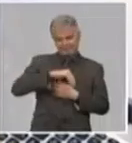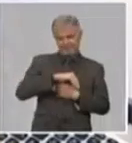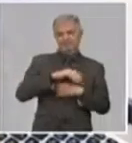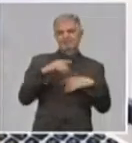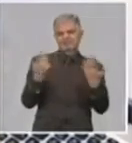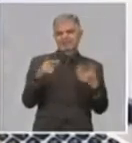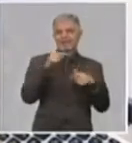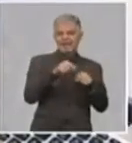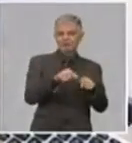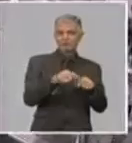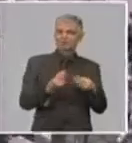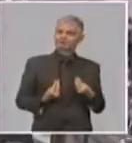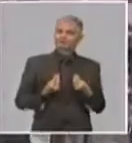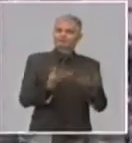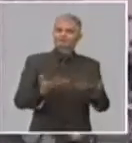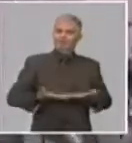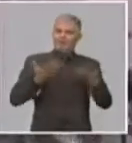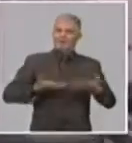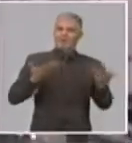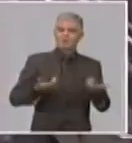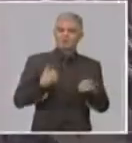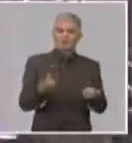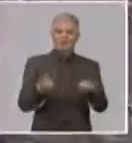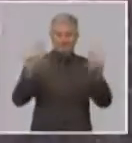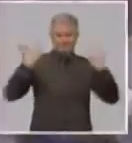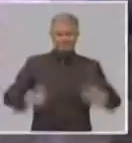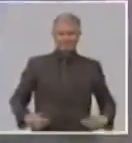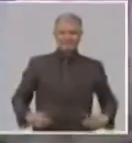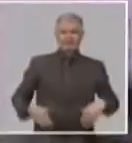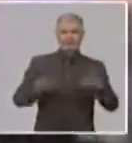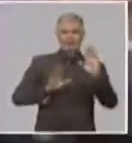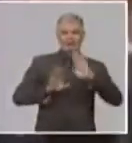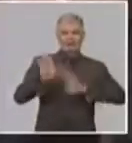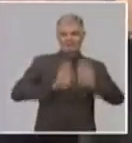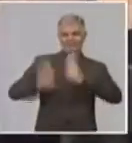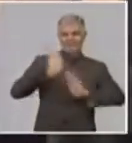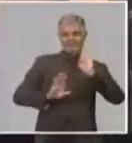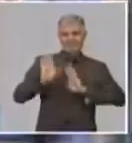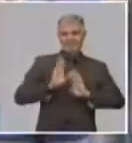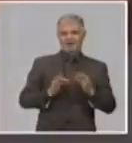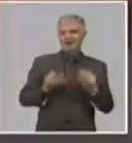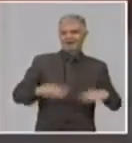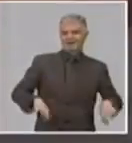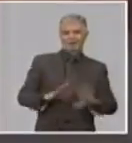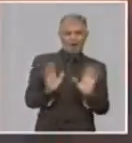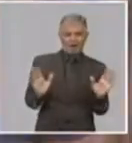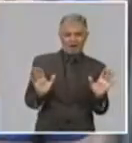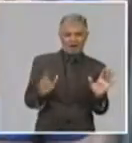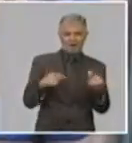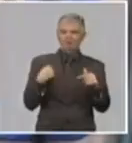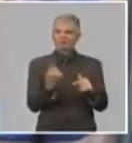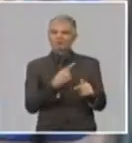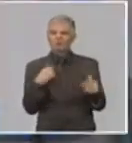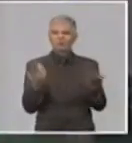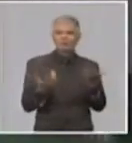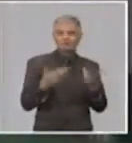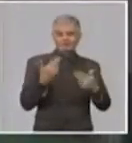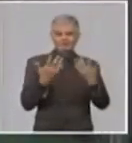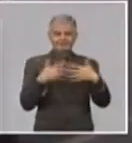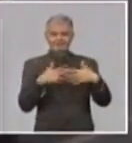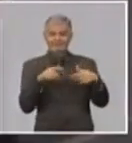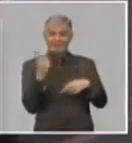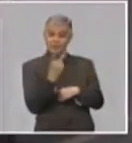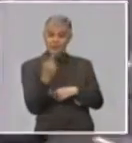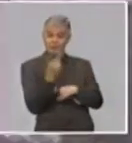es un estimulante importante del sistema inmune innato. ¿Qué nos falta saber? ¿Qué evidencia tenemos que construir? Si con estas dos